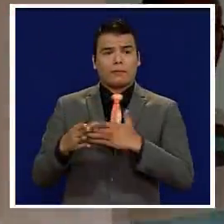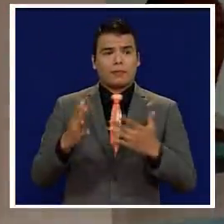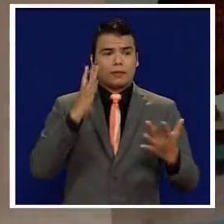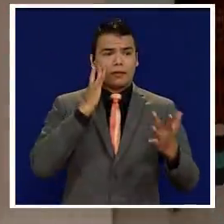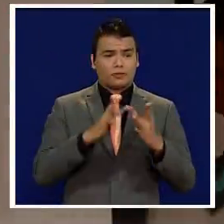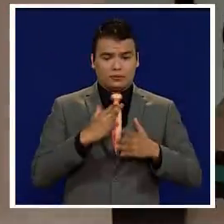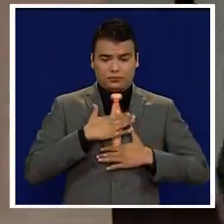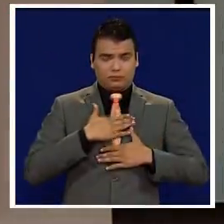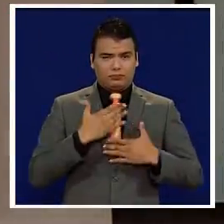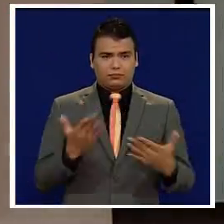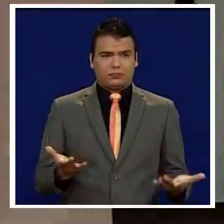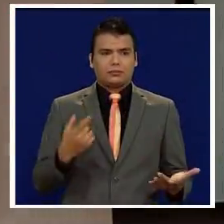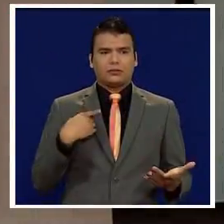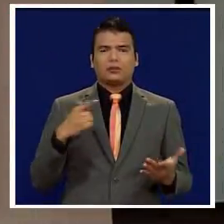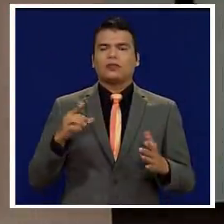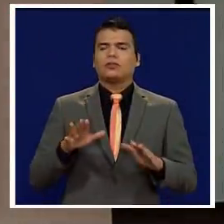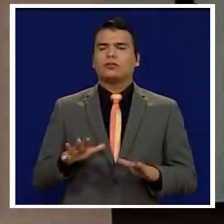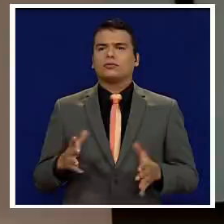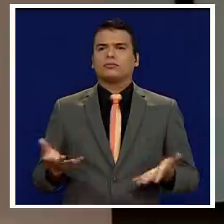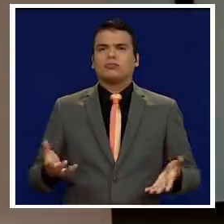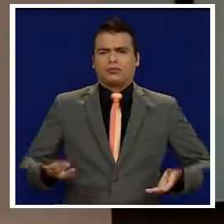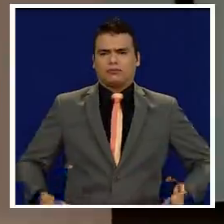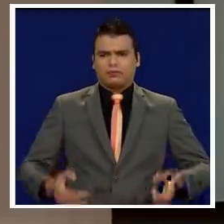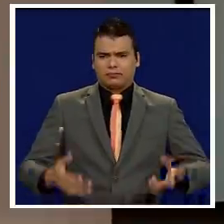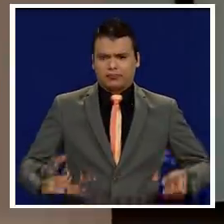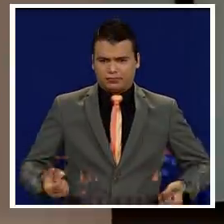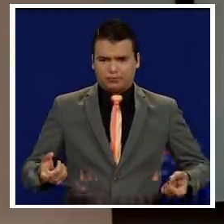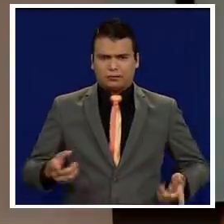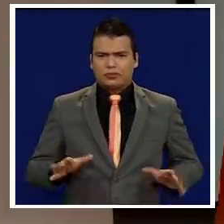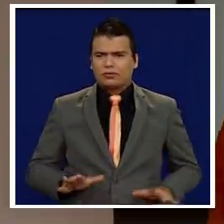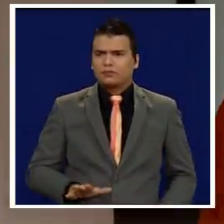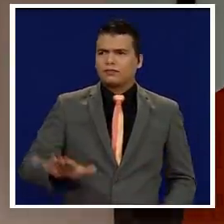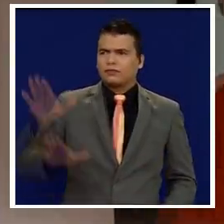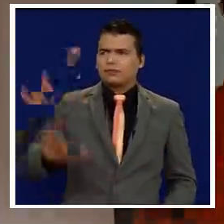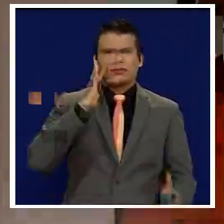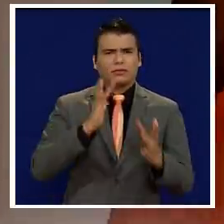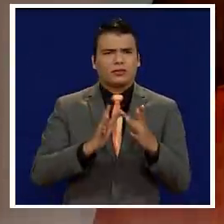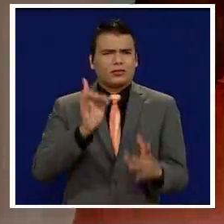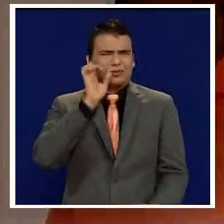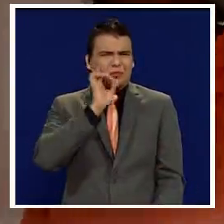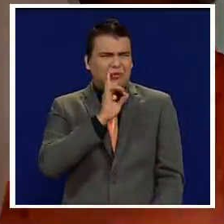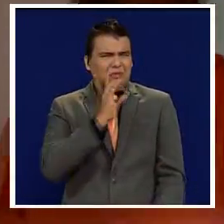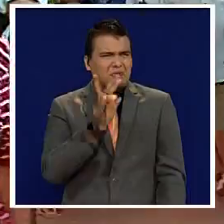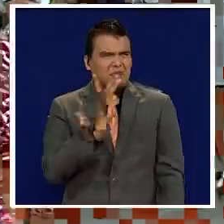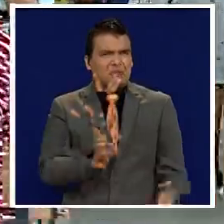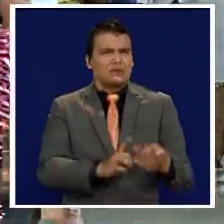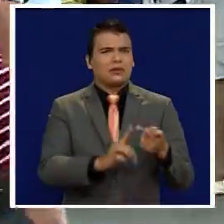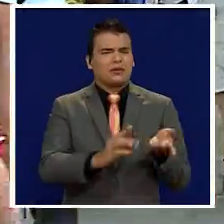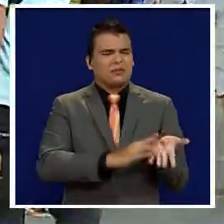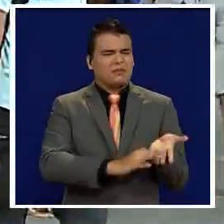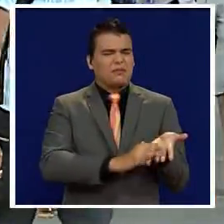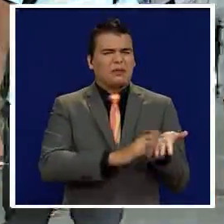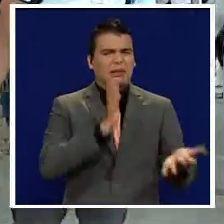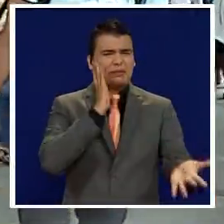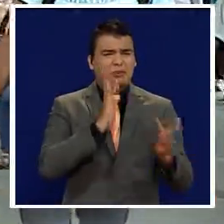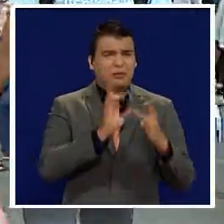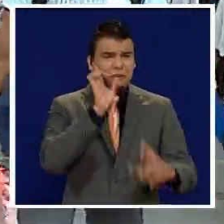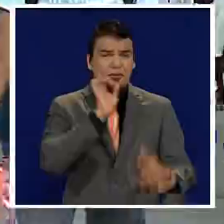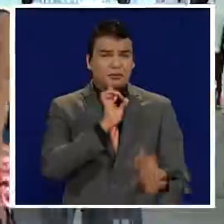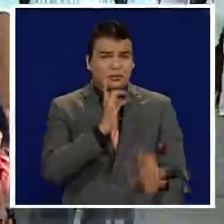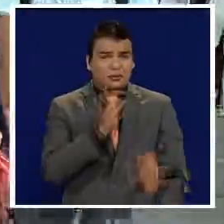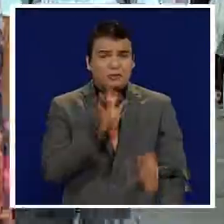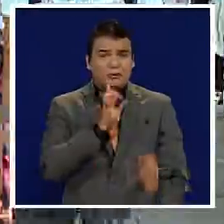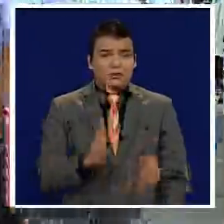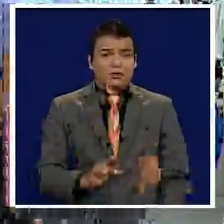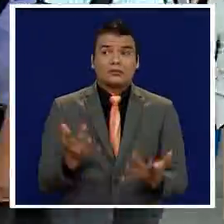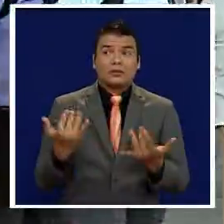Por ejemplo, las rampas, ¿qué tiene que ver con un sordo? El braille, ¿qué tiene que ver con un sordo? Ahora a esperar